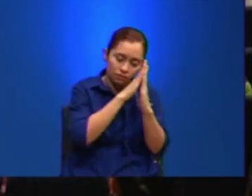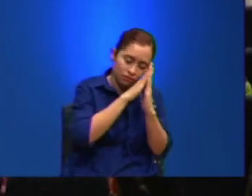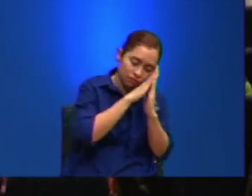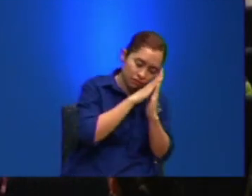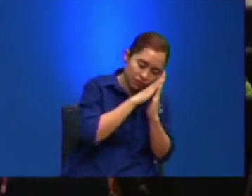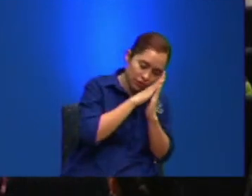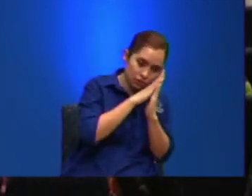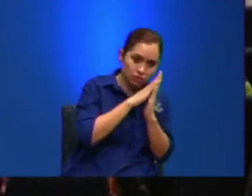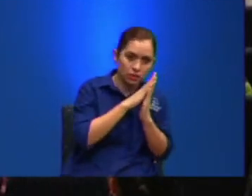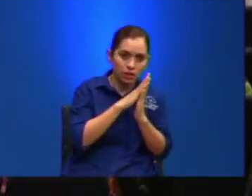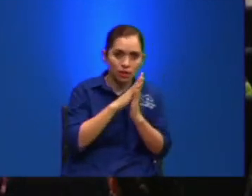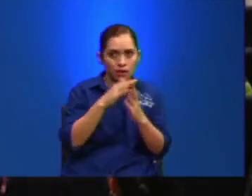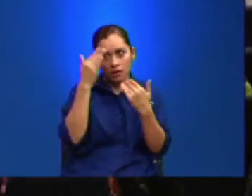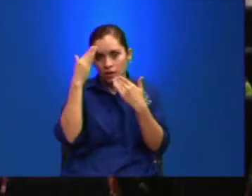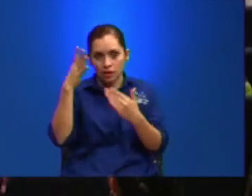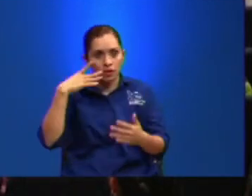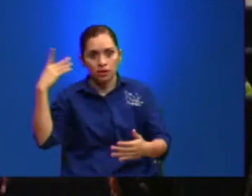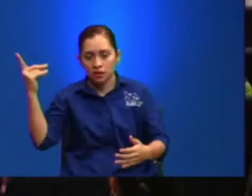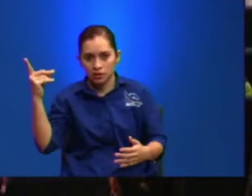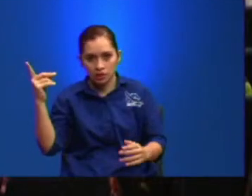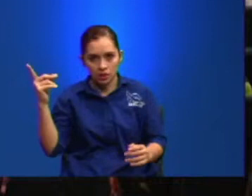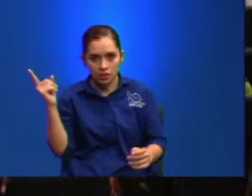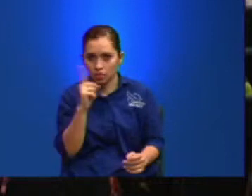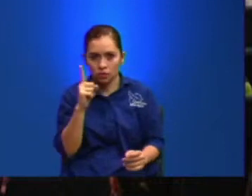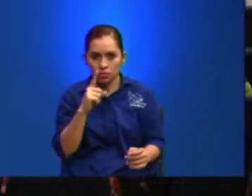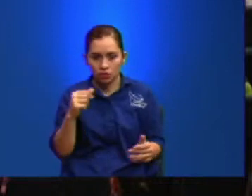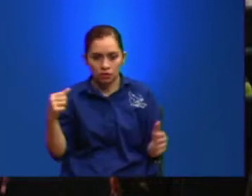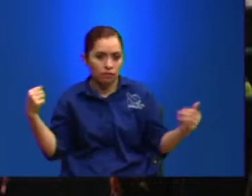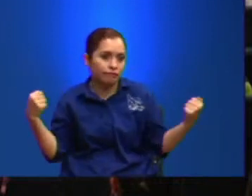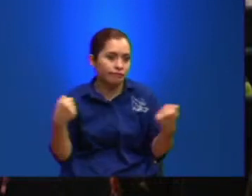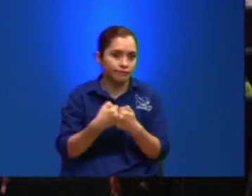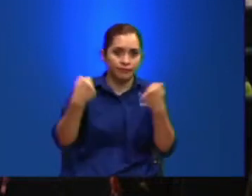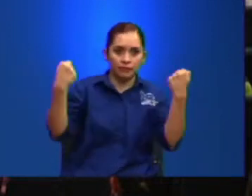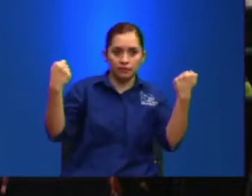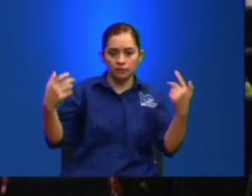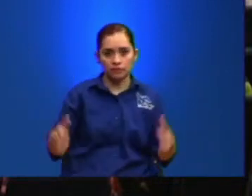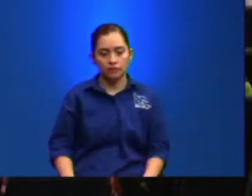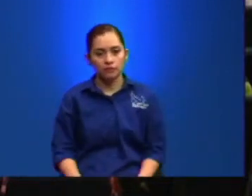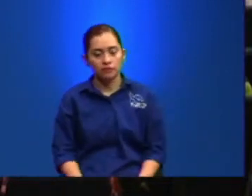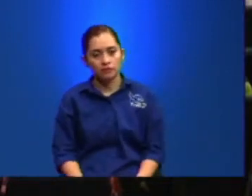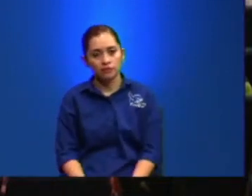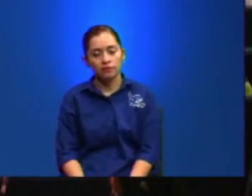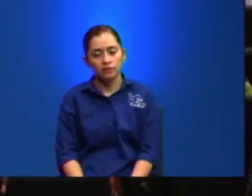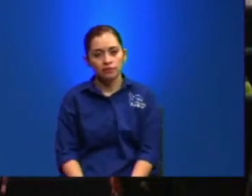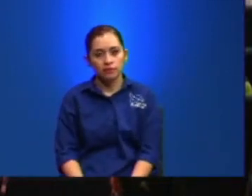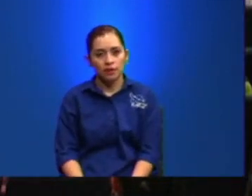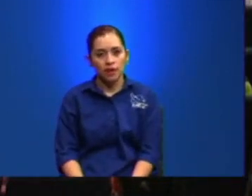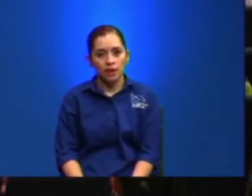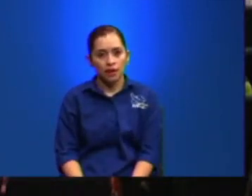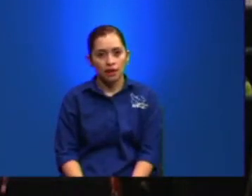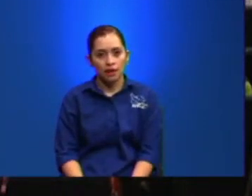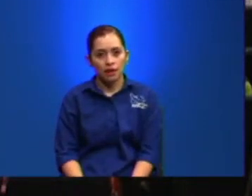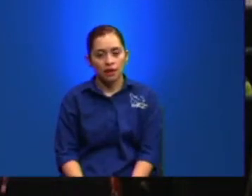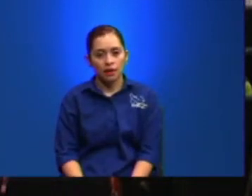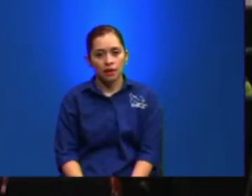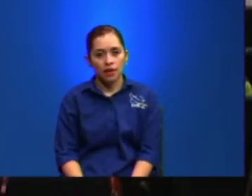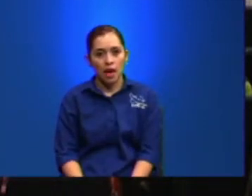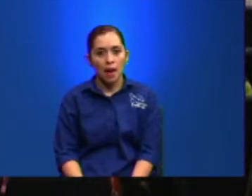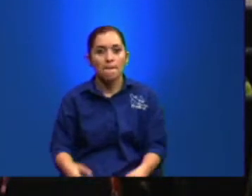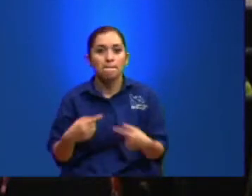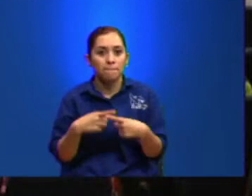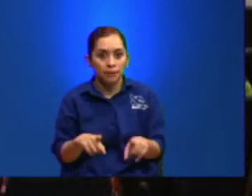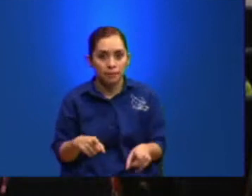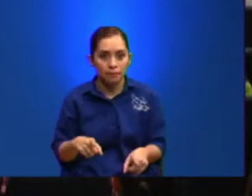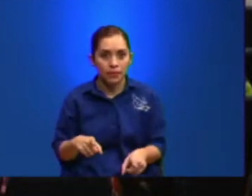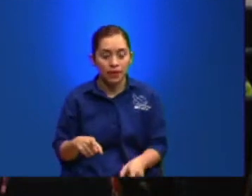nunca se accidentó y él decía hermano fíjate que que me despierta las luces de mi carro cuando ya